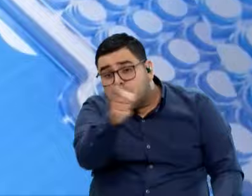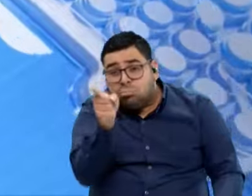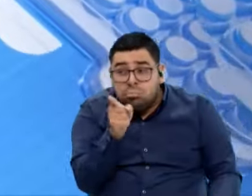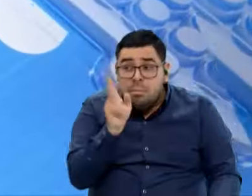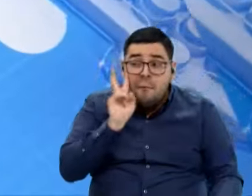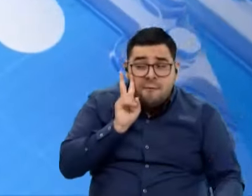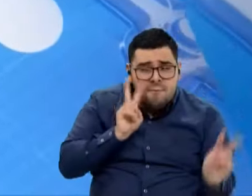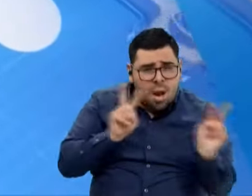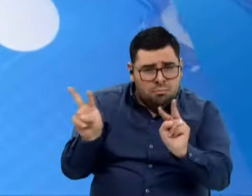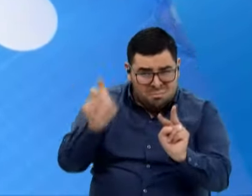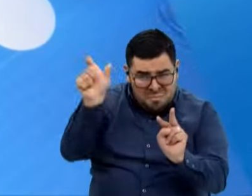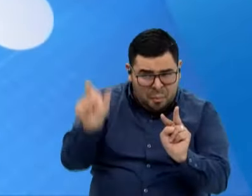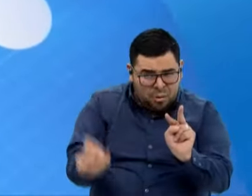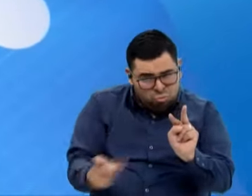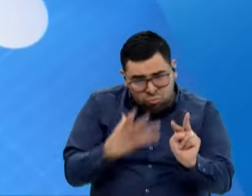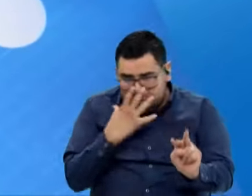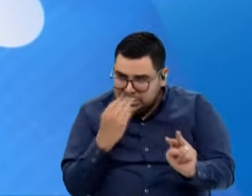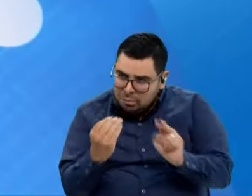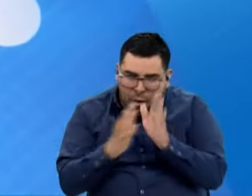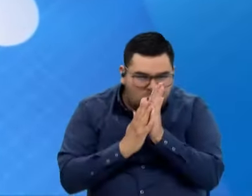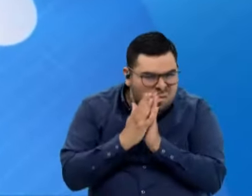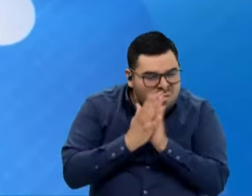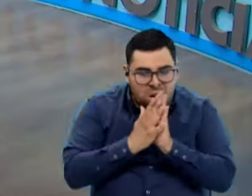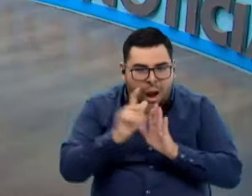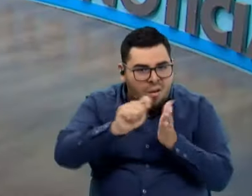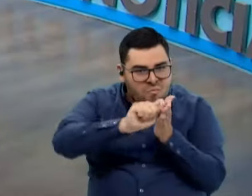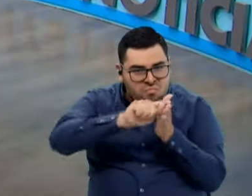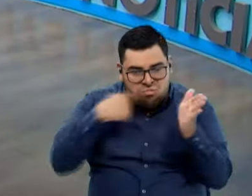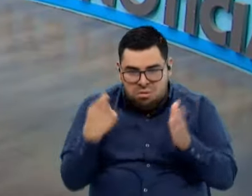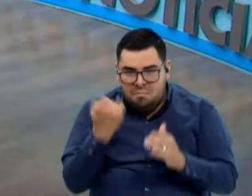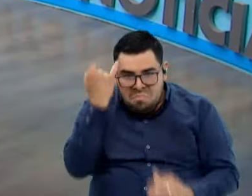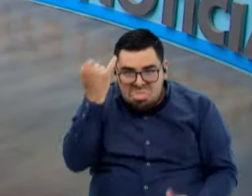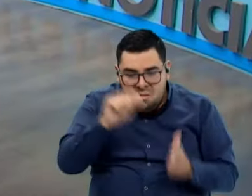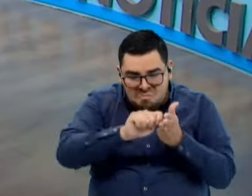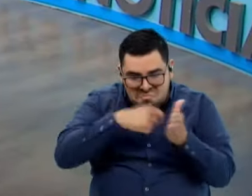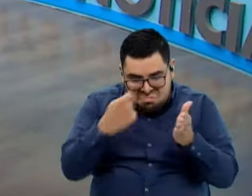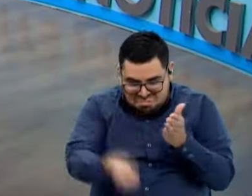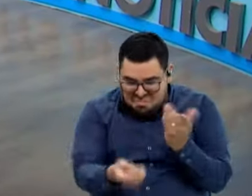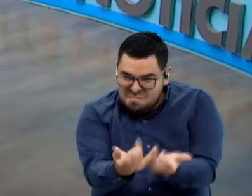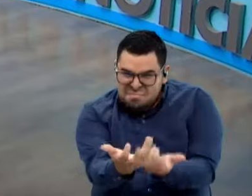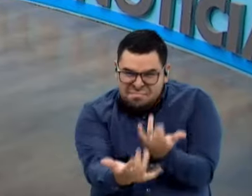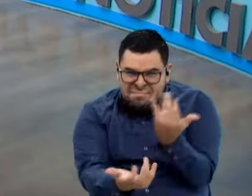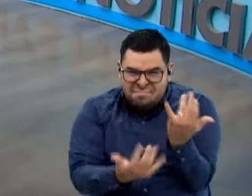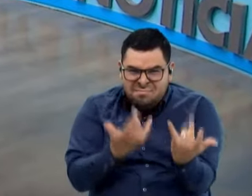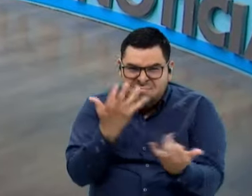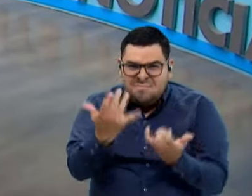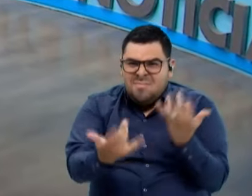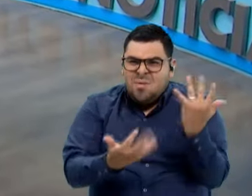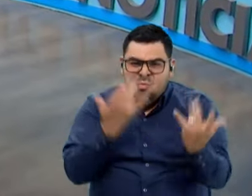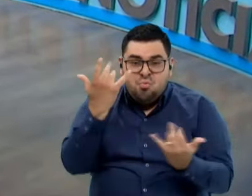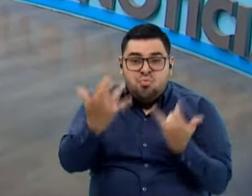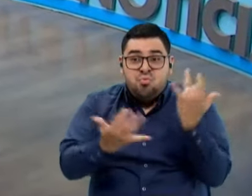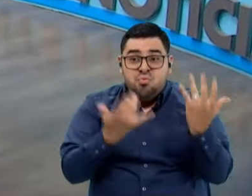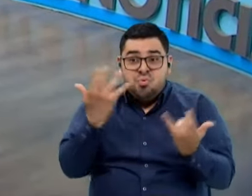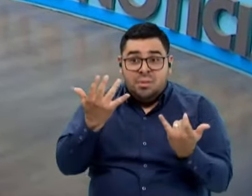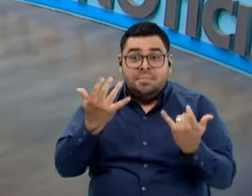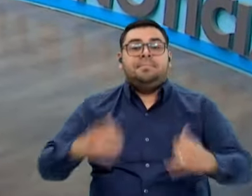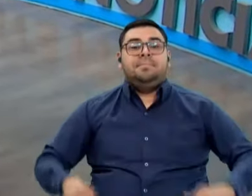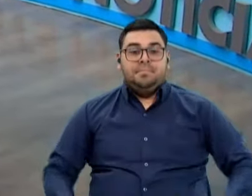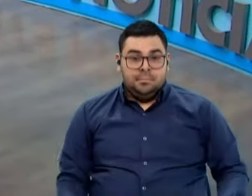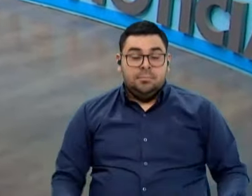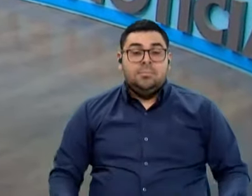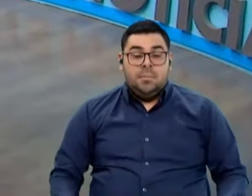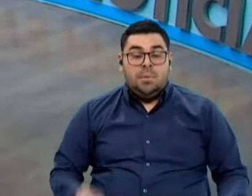incendios causados por el hombre, que son incendios que porque alguien se le dio por querer prender en un lado y que eso se fuera, porque a veces también pasa. Hemos